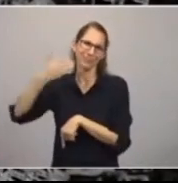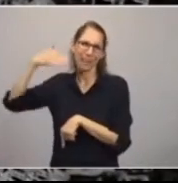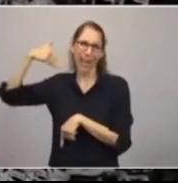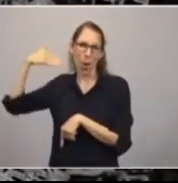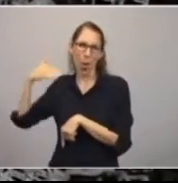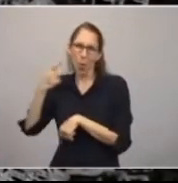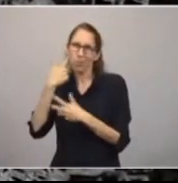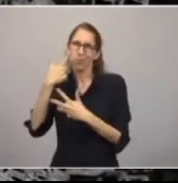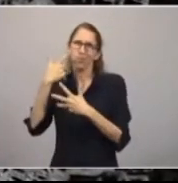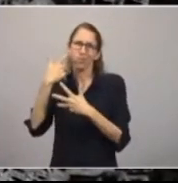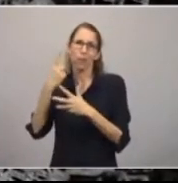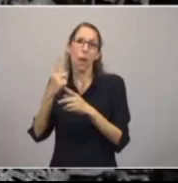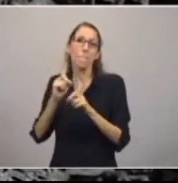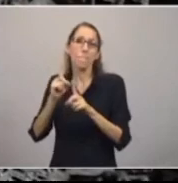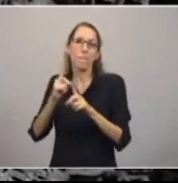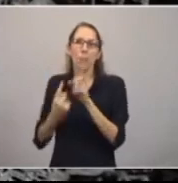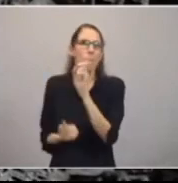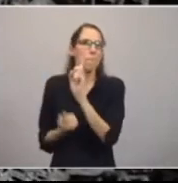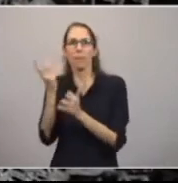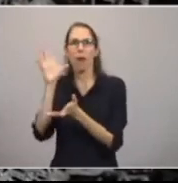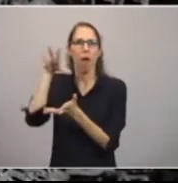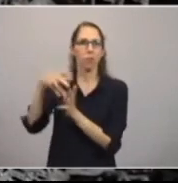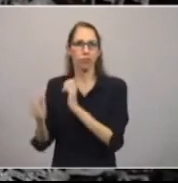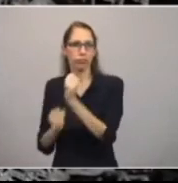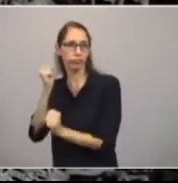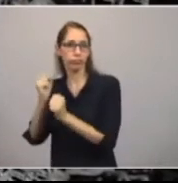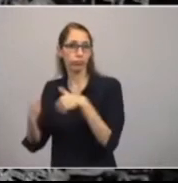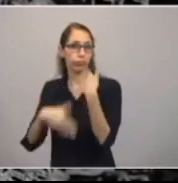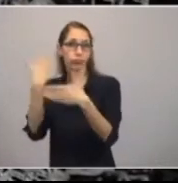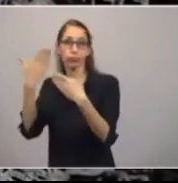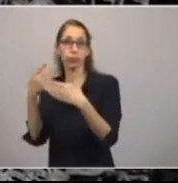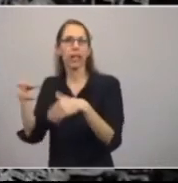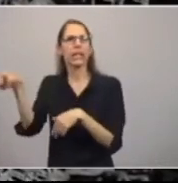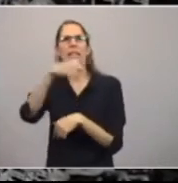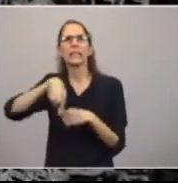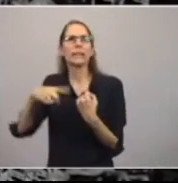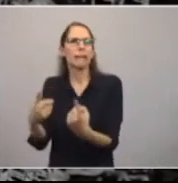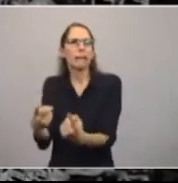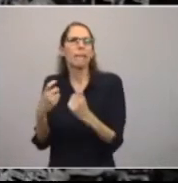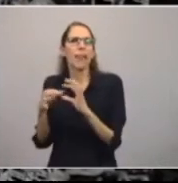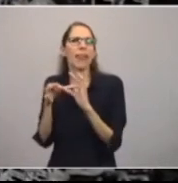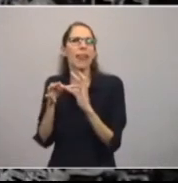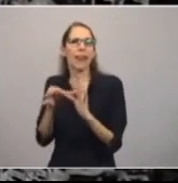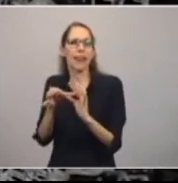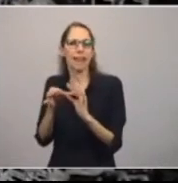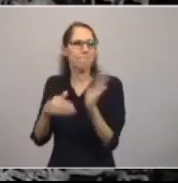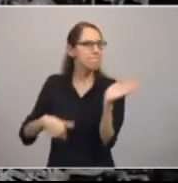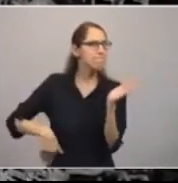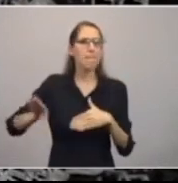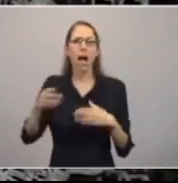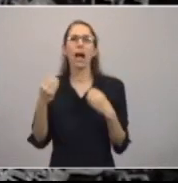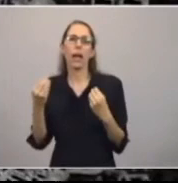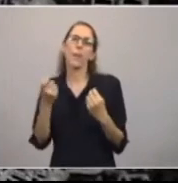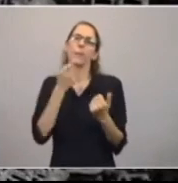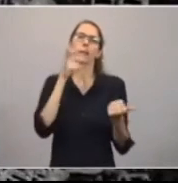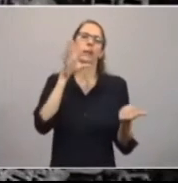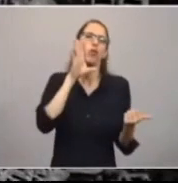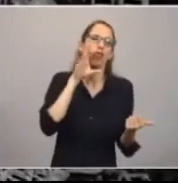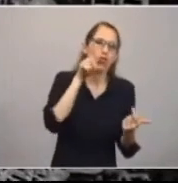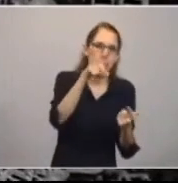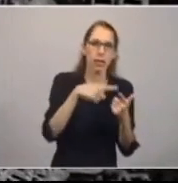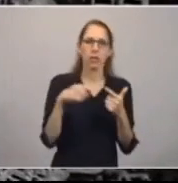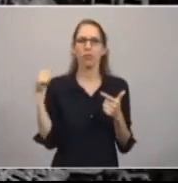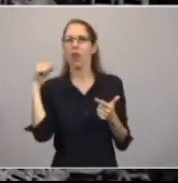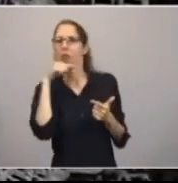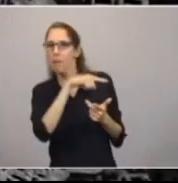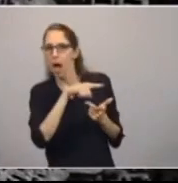de los países capitalistas, los que primero se industrializaron, una de las dependencias más grandes de los estados, Estados